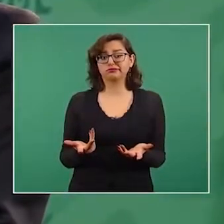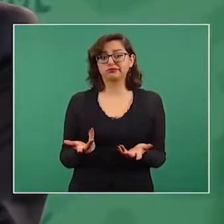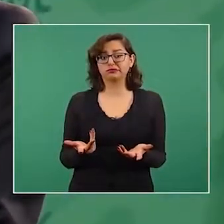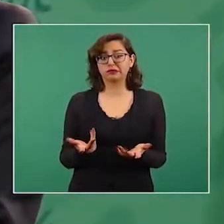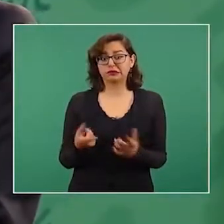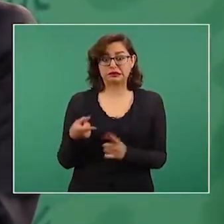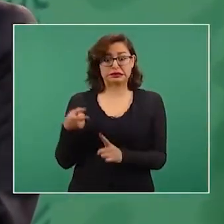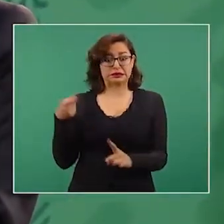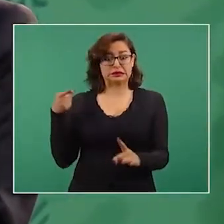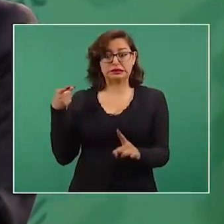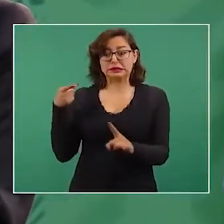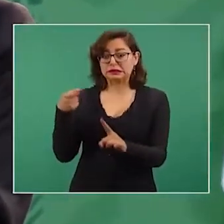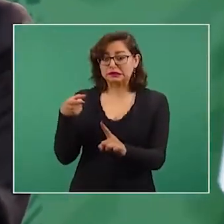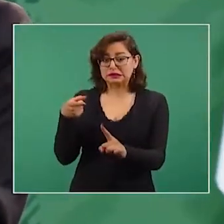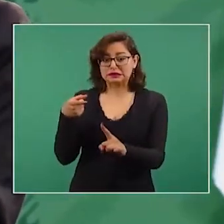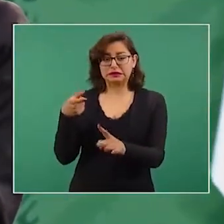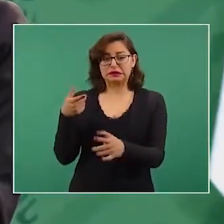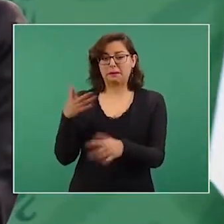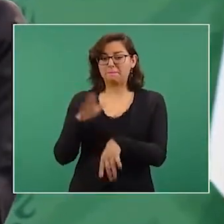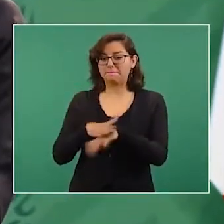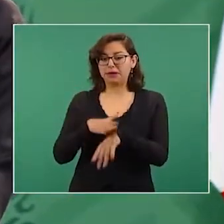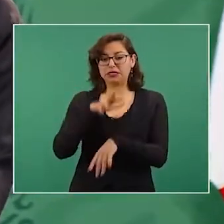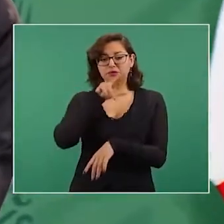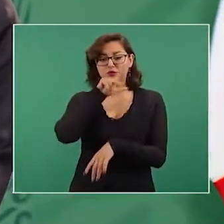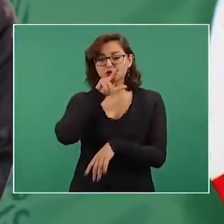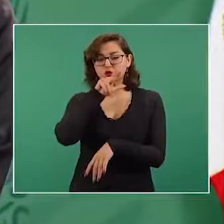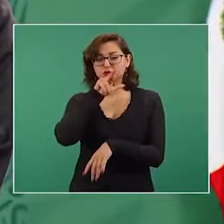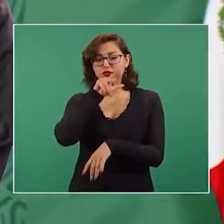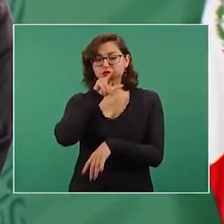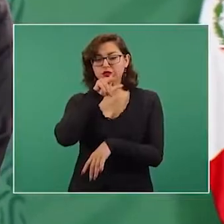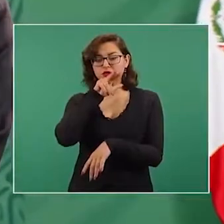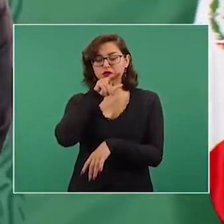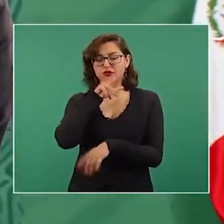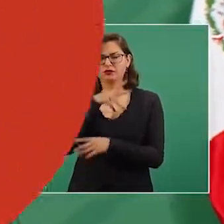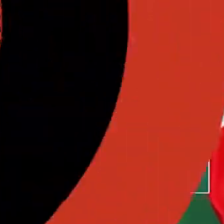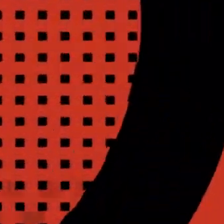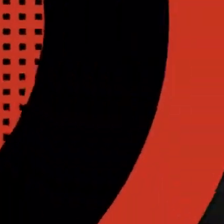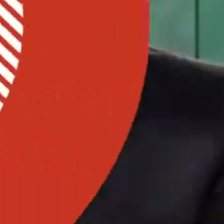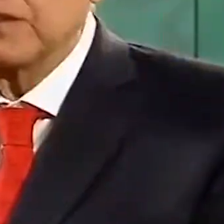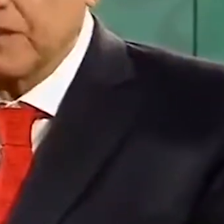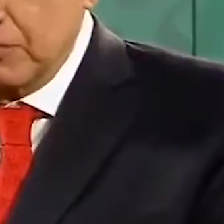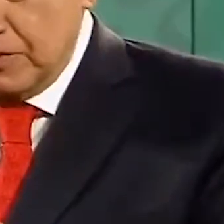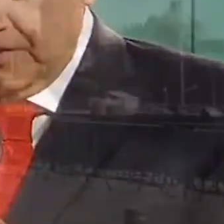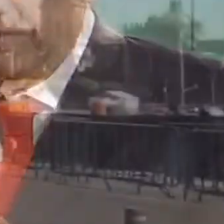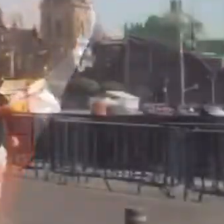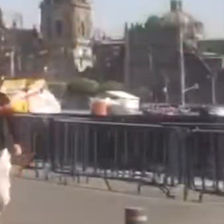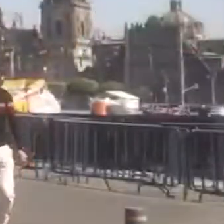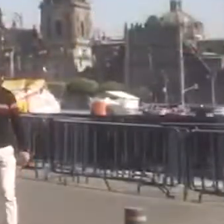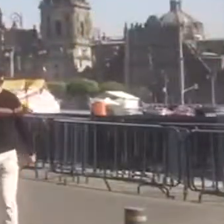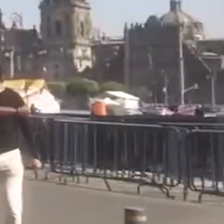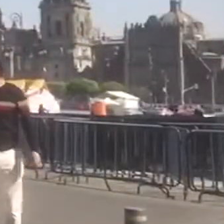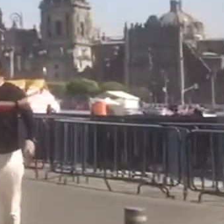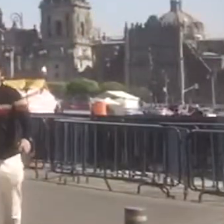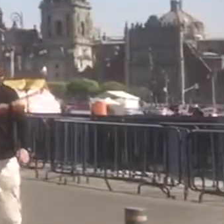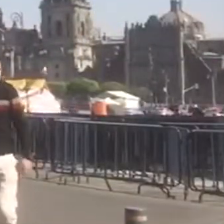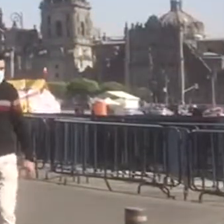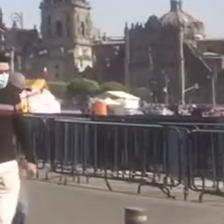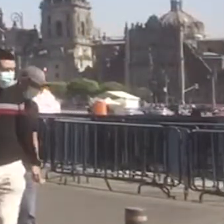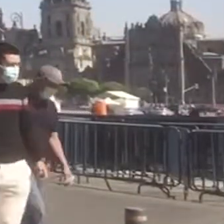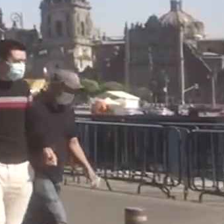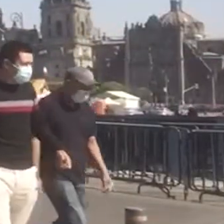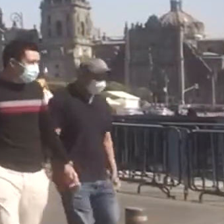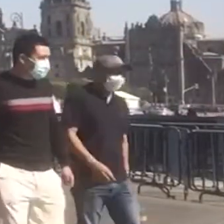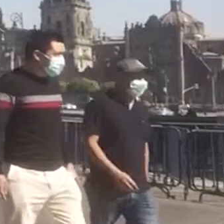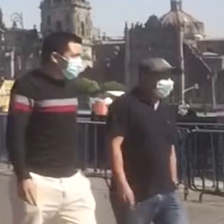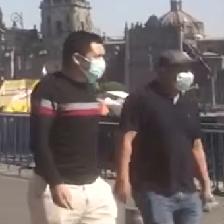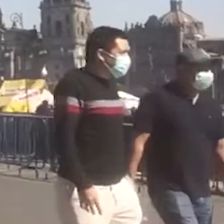preocupación central en Estados Unidos. Sí lo es ahora. Sí lo es ahora. También amigos, para finalizar, se